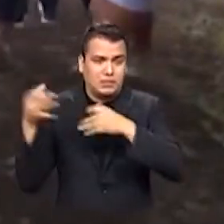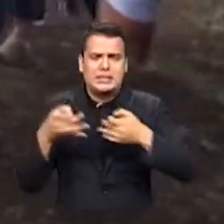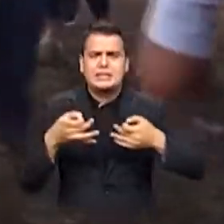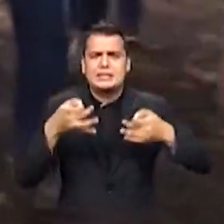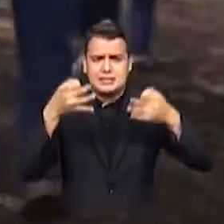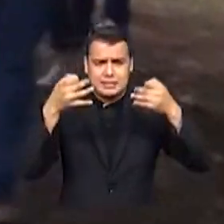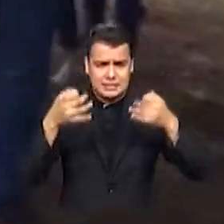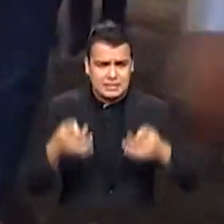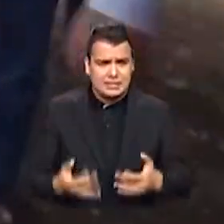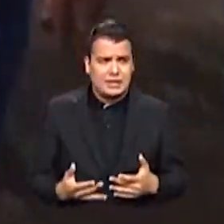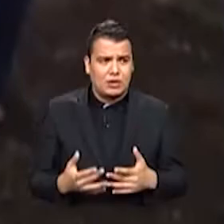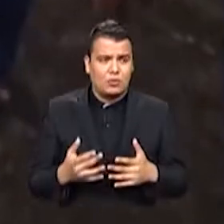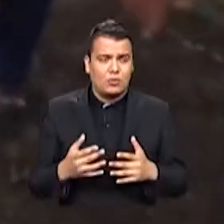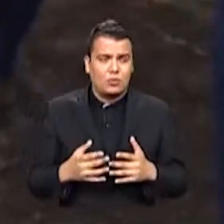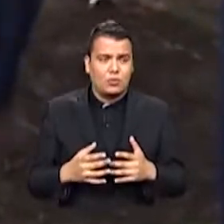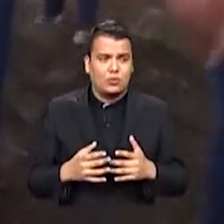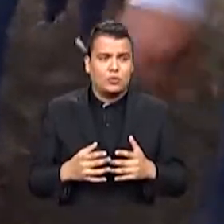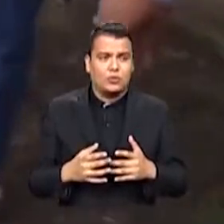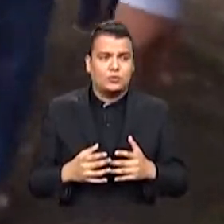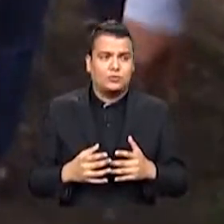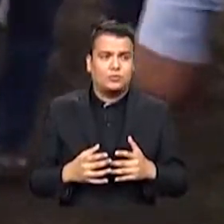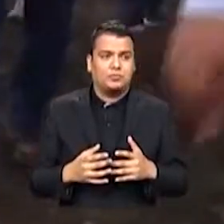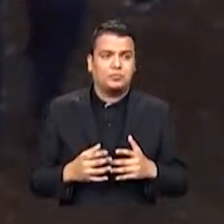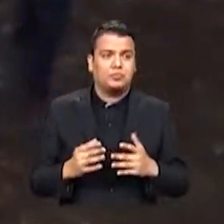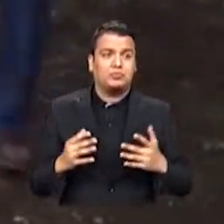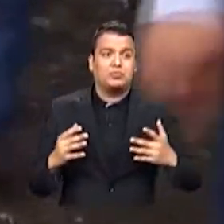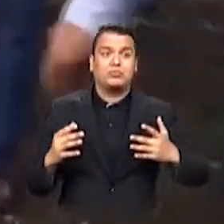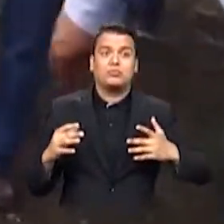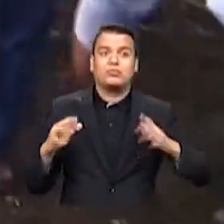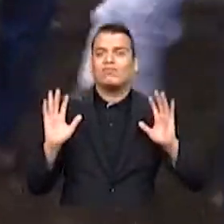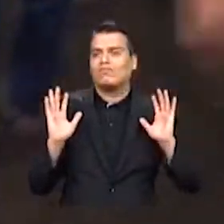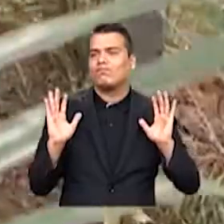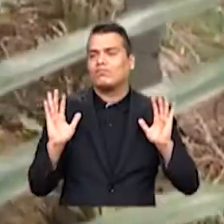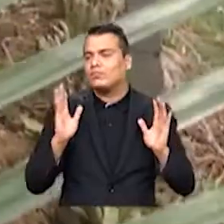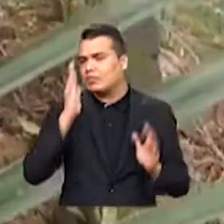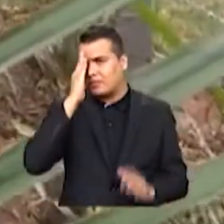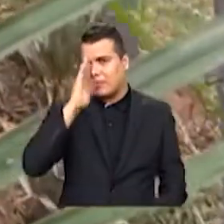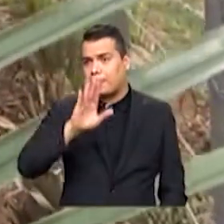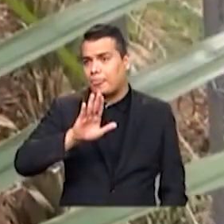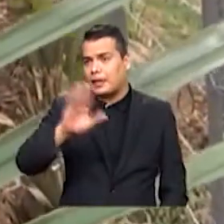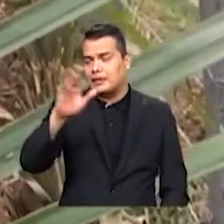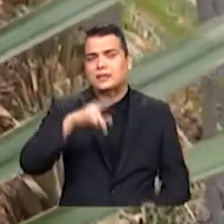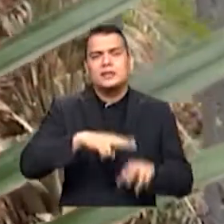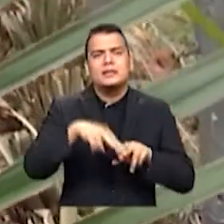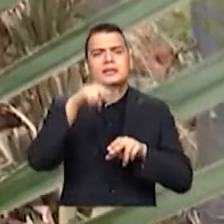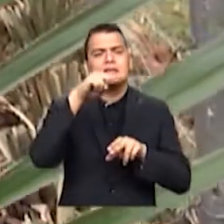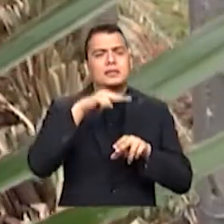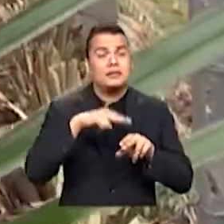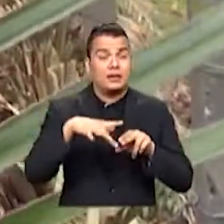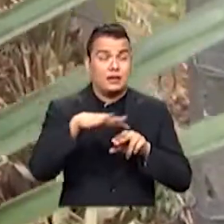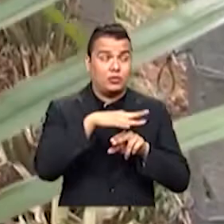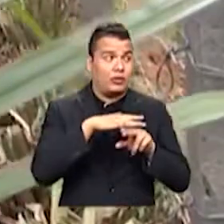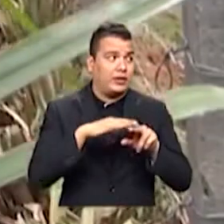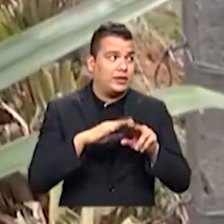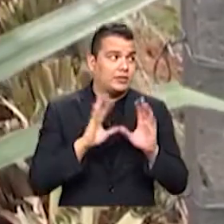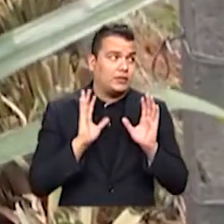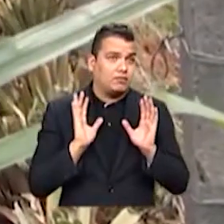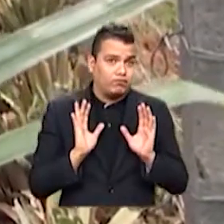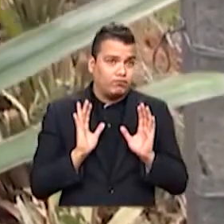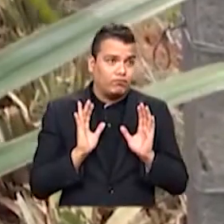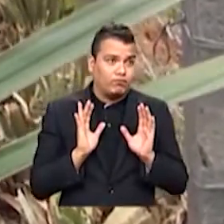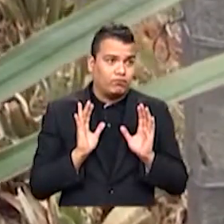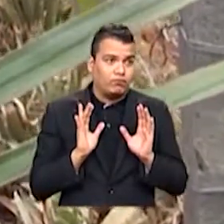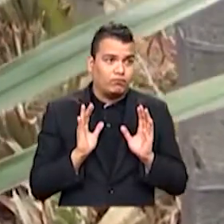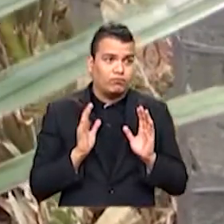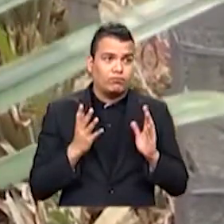barrio era inminente, ¿no? Con las fuerzas de la naturaleza no es fácil manejarlas. Y si